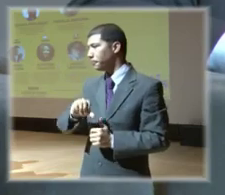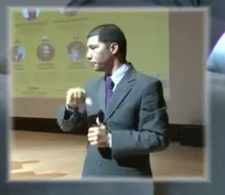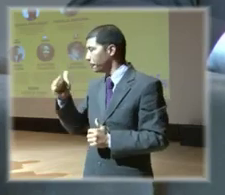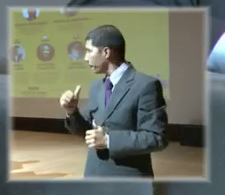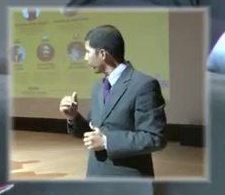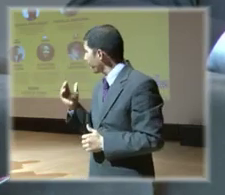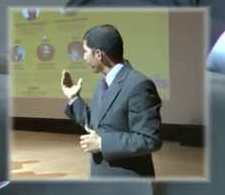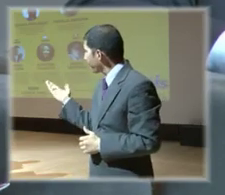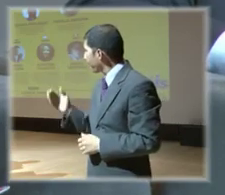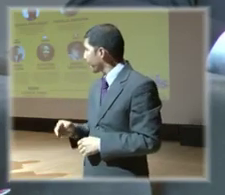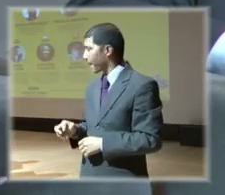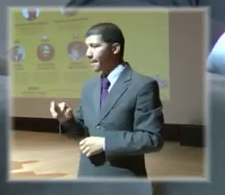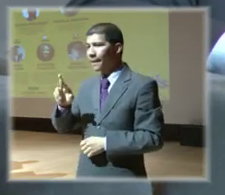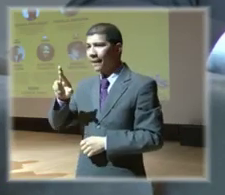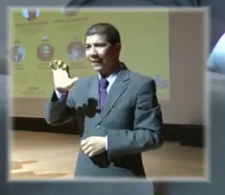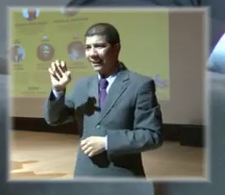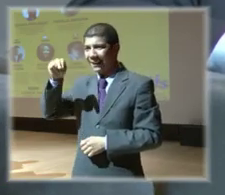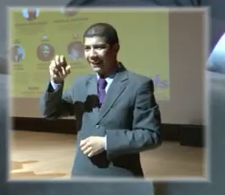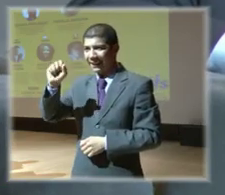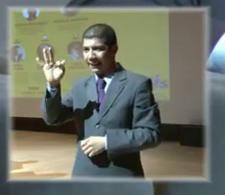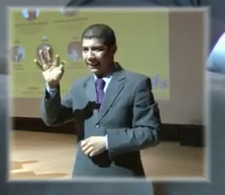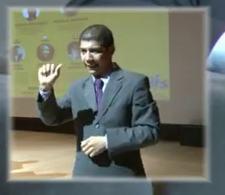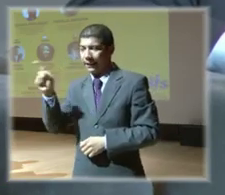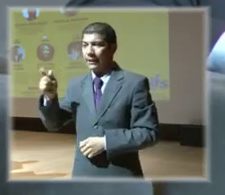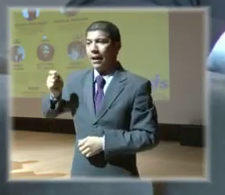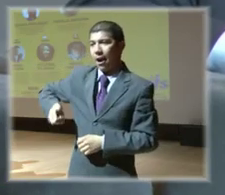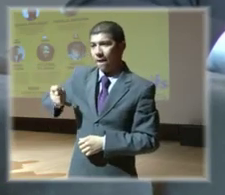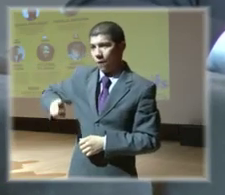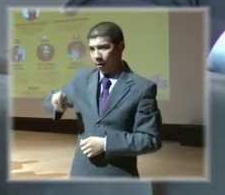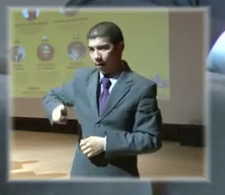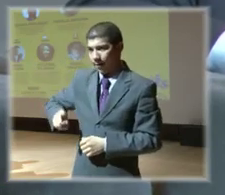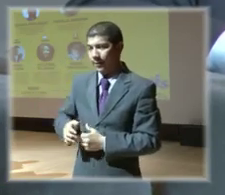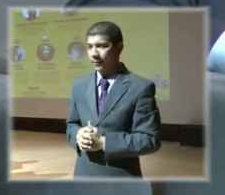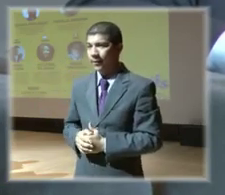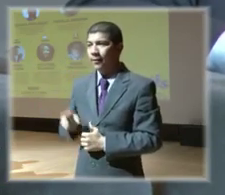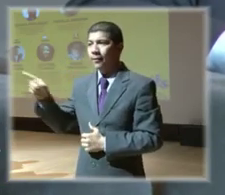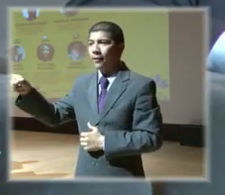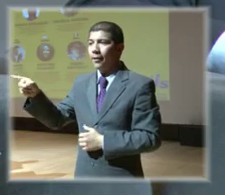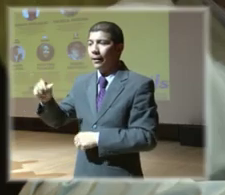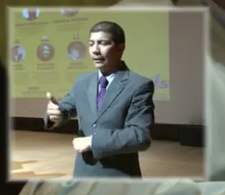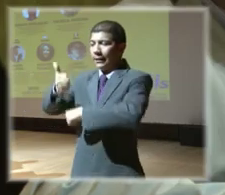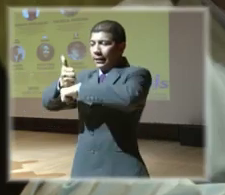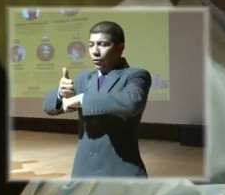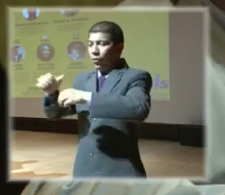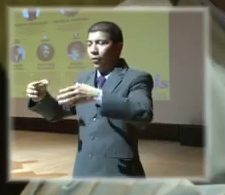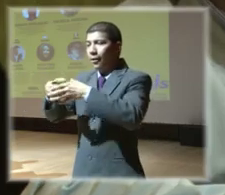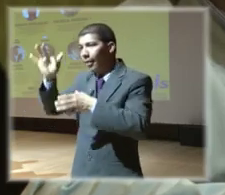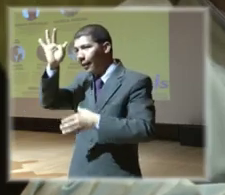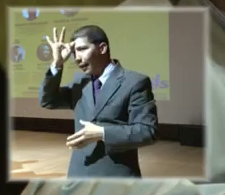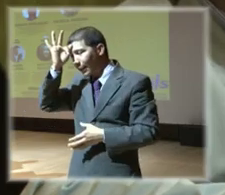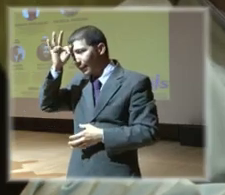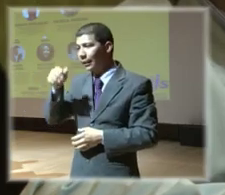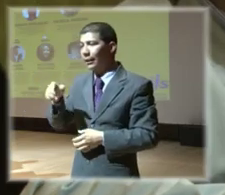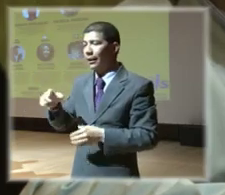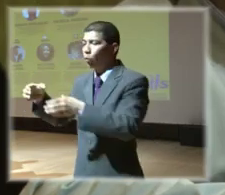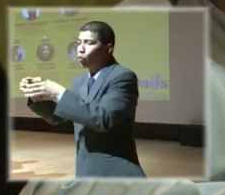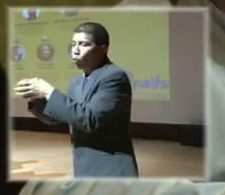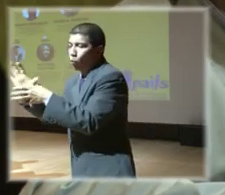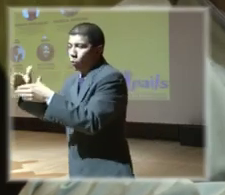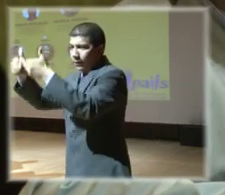es abogada y magíster en Derechos Humanos, directora de la Clínica Jurídica de Acciones de Interés Público, sección Discapacidad, de la